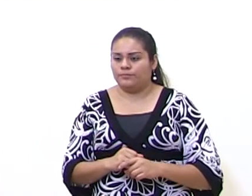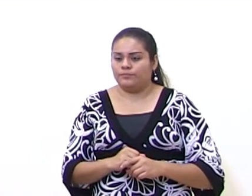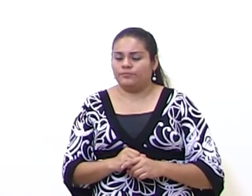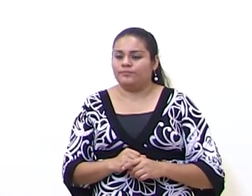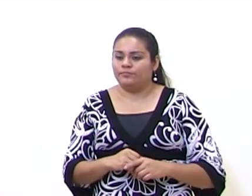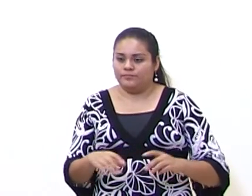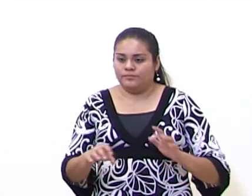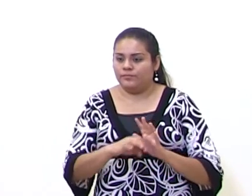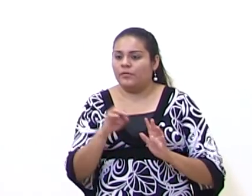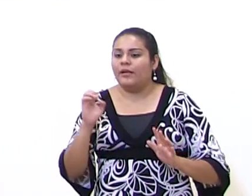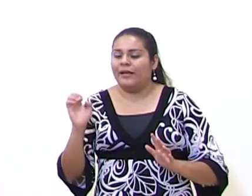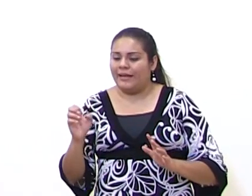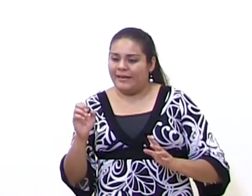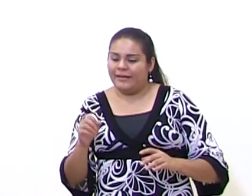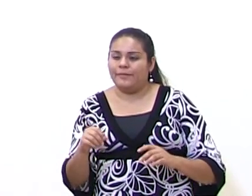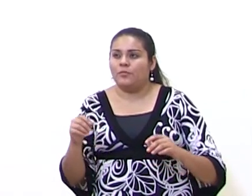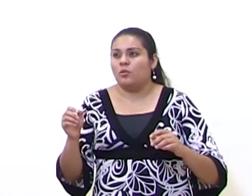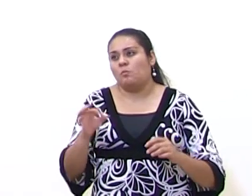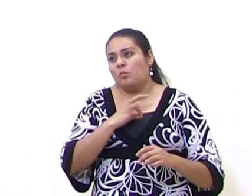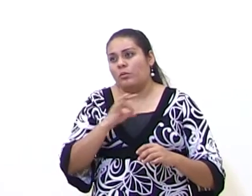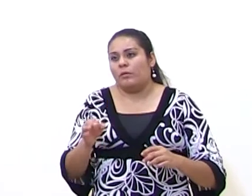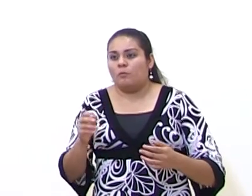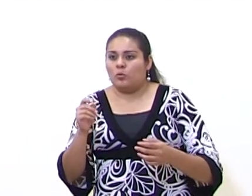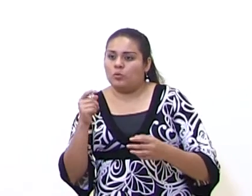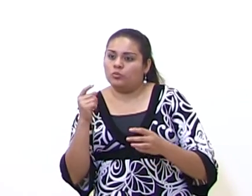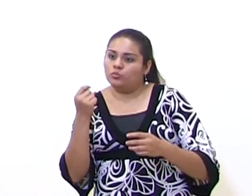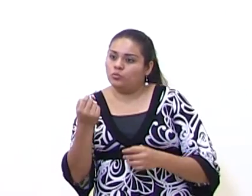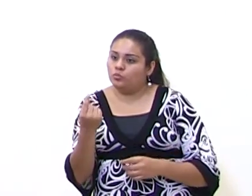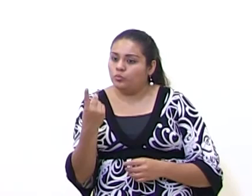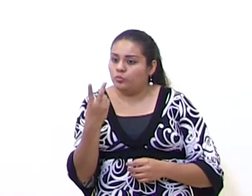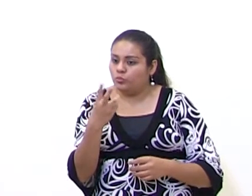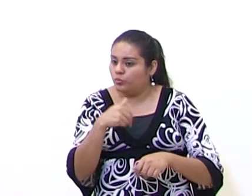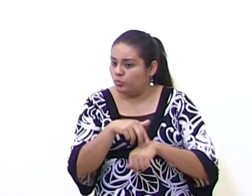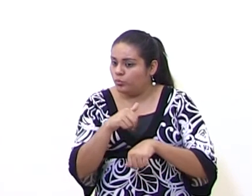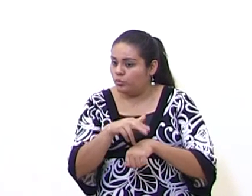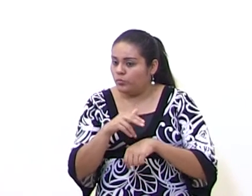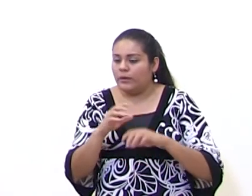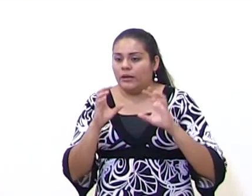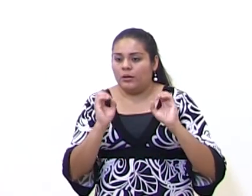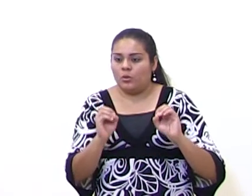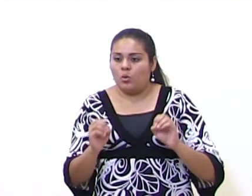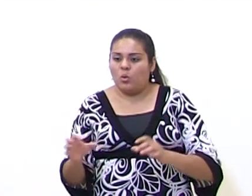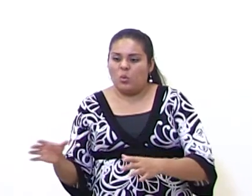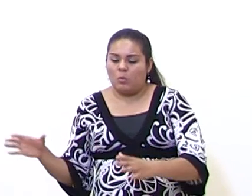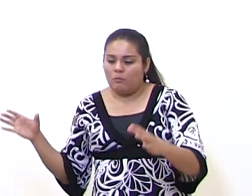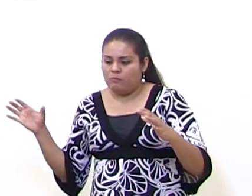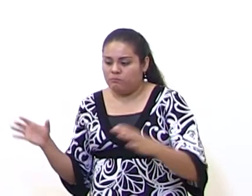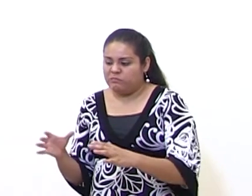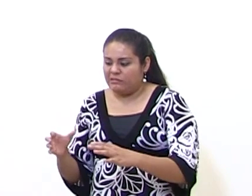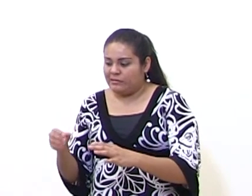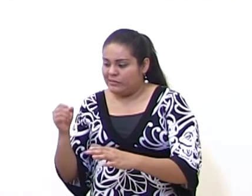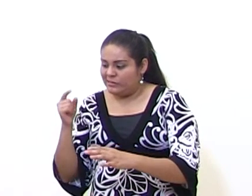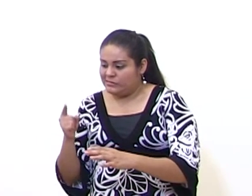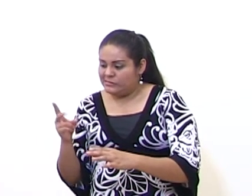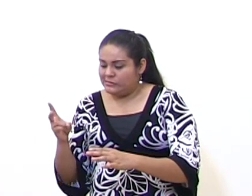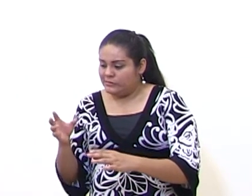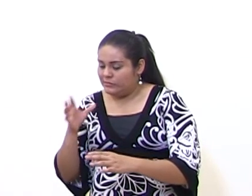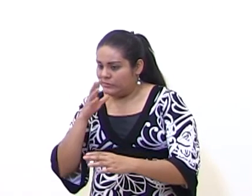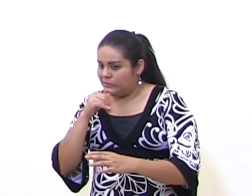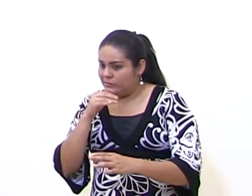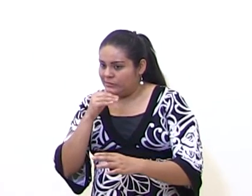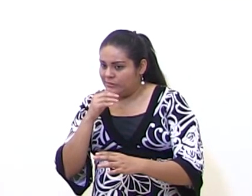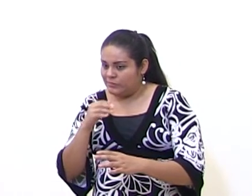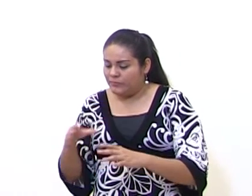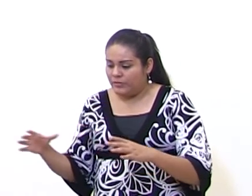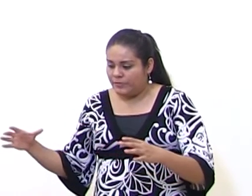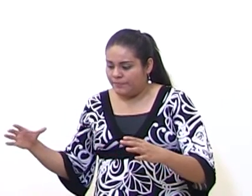números o bien de manera cualitativa, donde recuperemos lo que ellas o